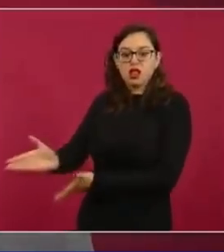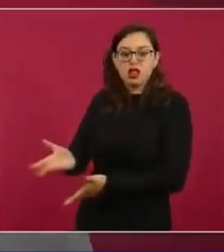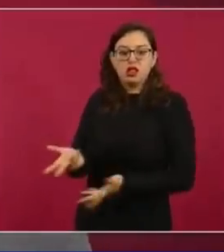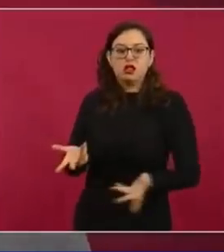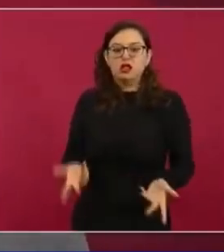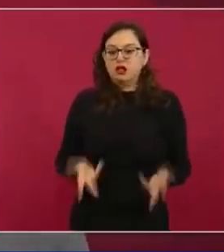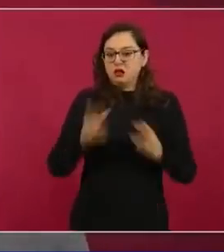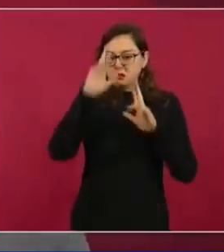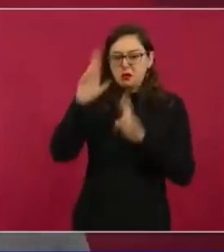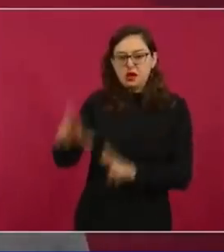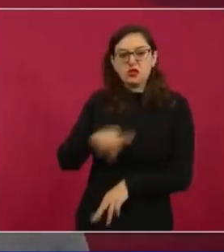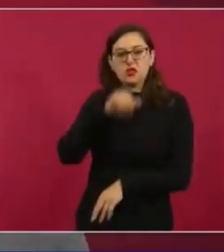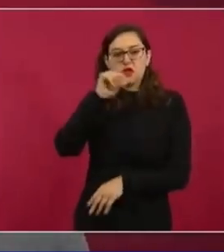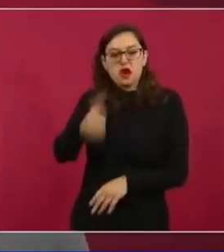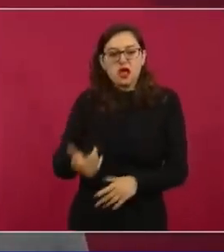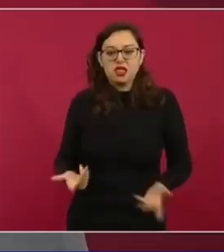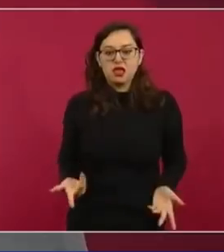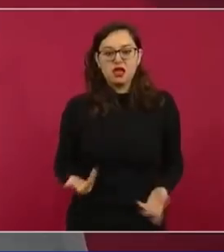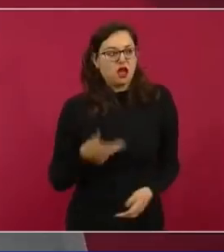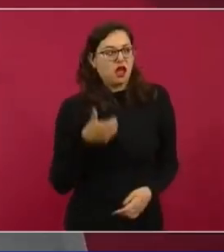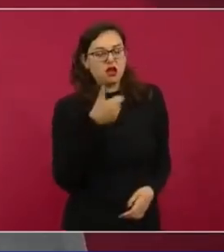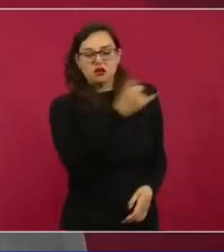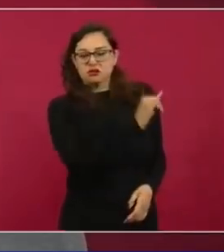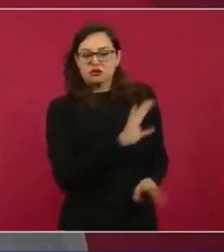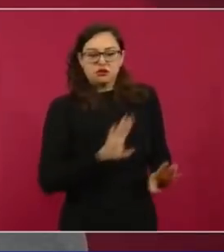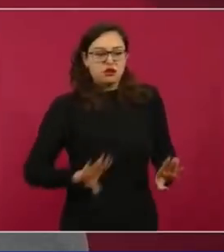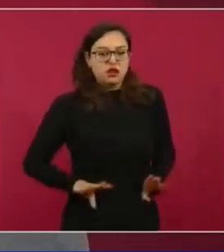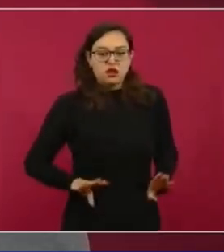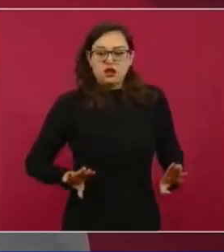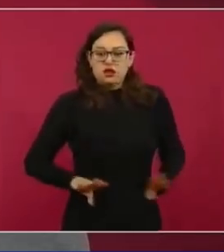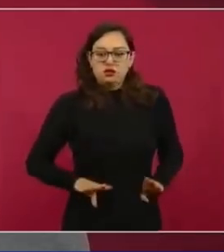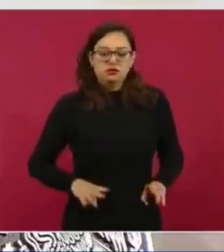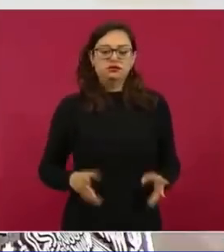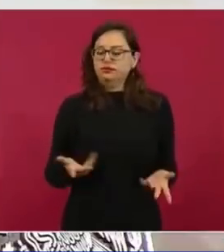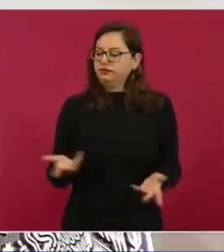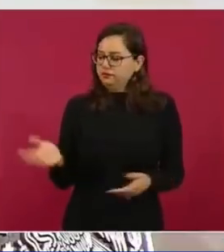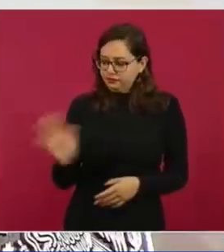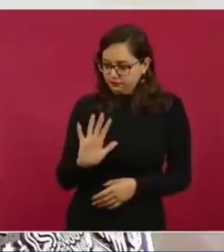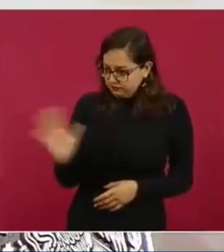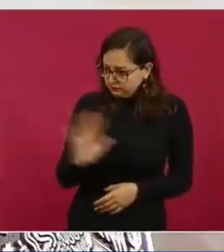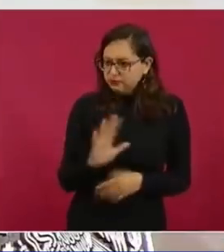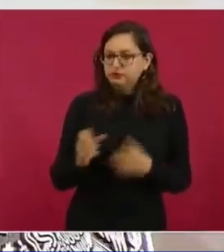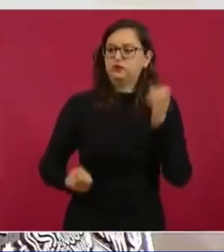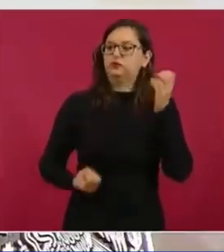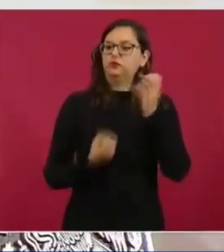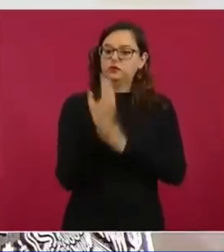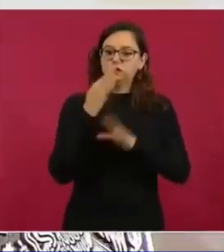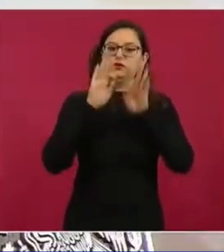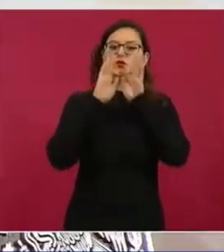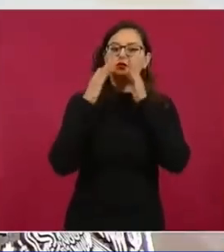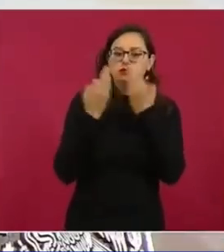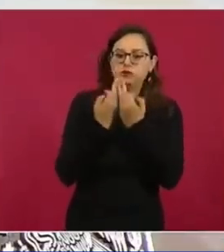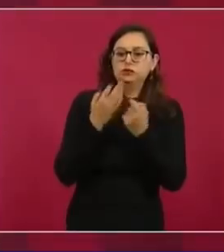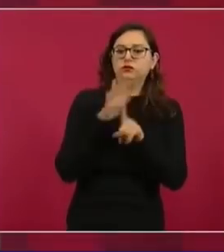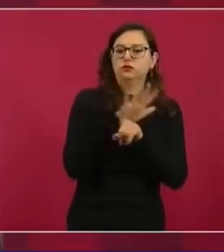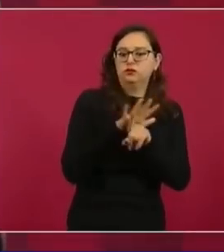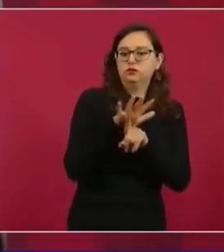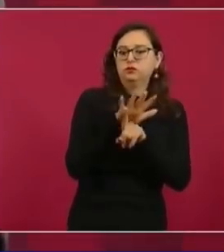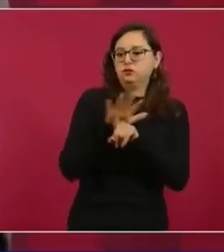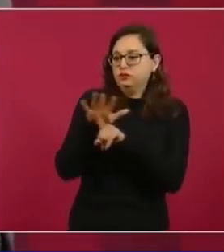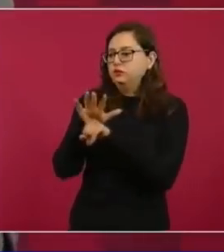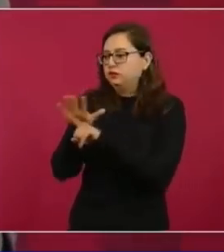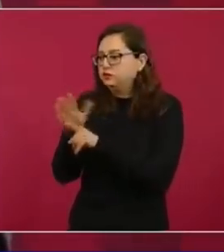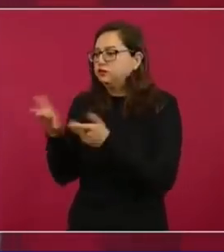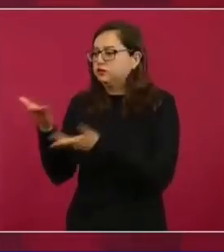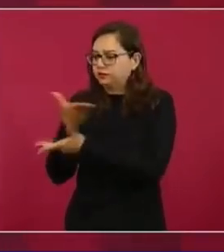de falta de respeto a las soberanías, y de convencer también a los que han sido